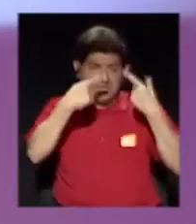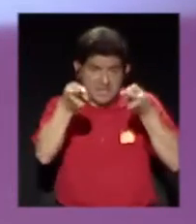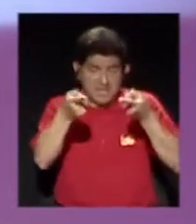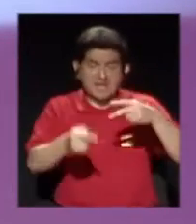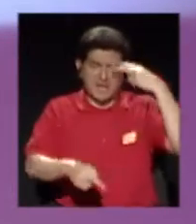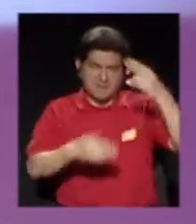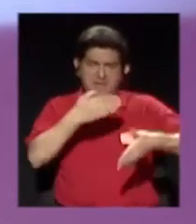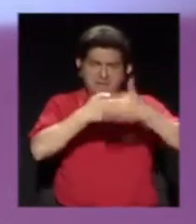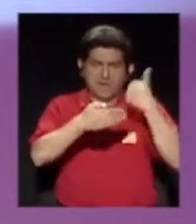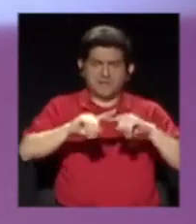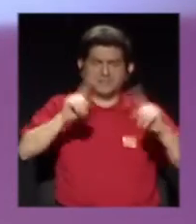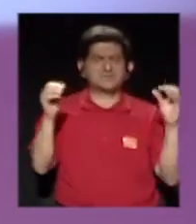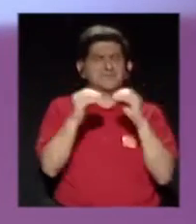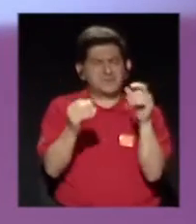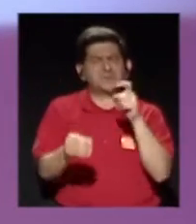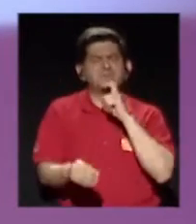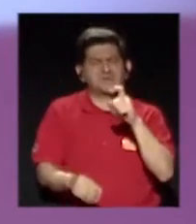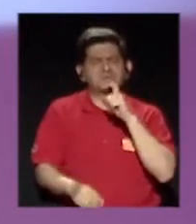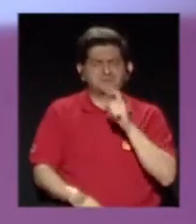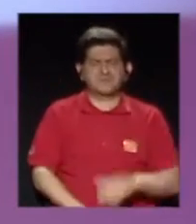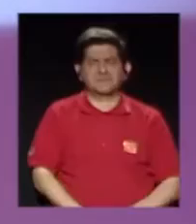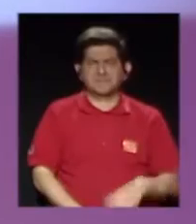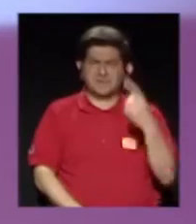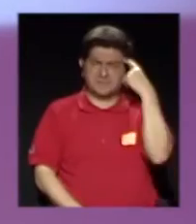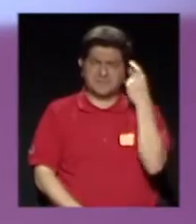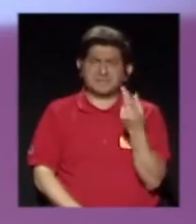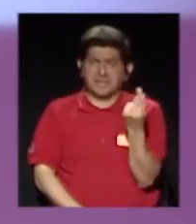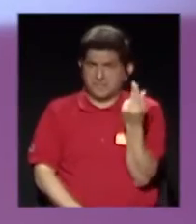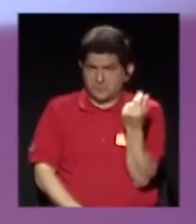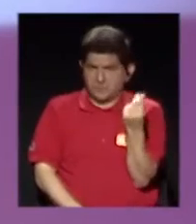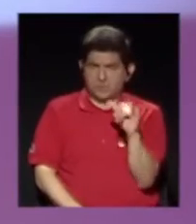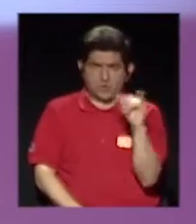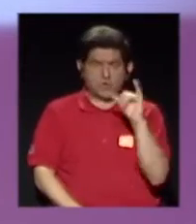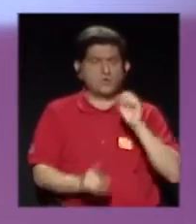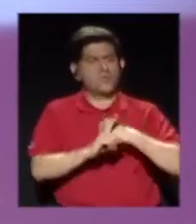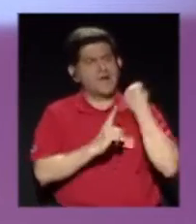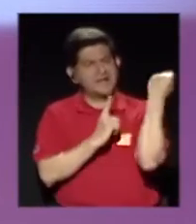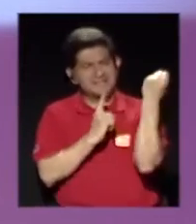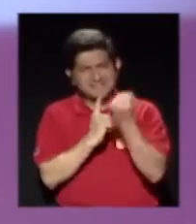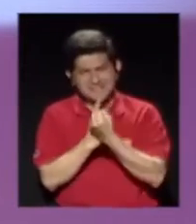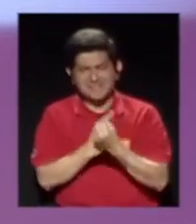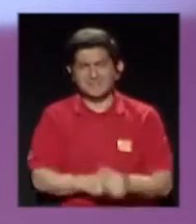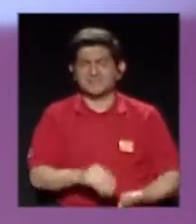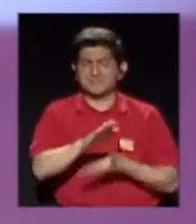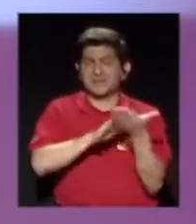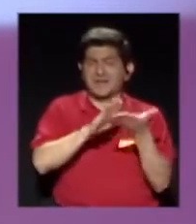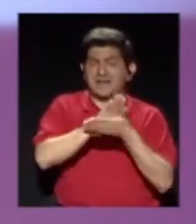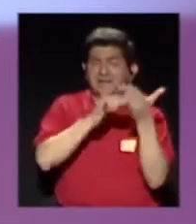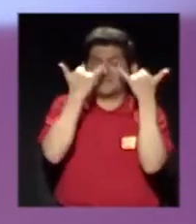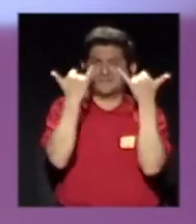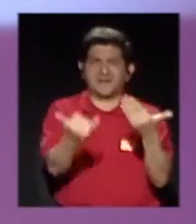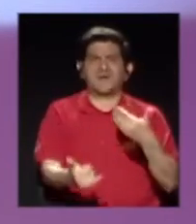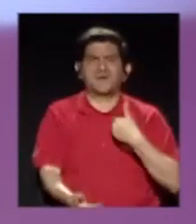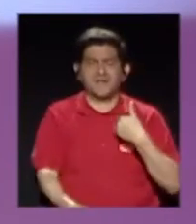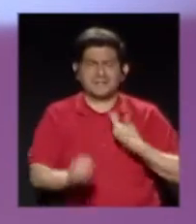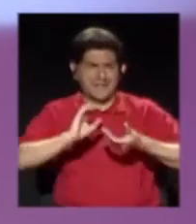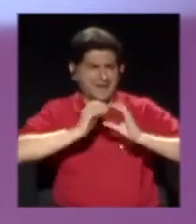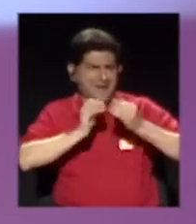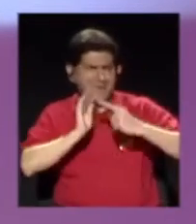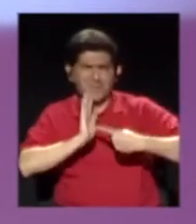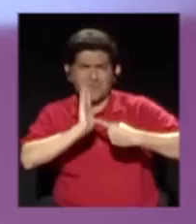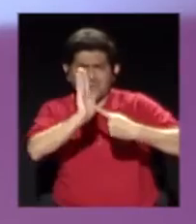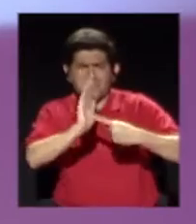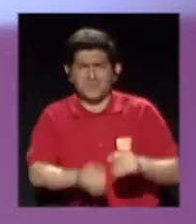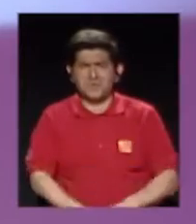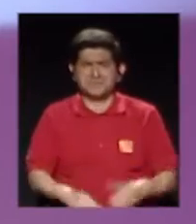méxico pero esto cada día es más difícil tanto en términos económicos y por las condiciones en las que salen que ahora tenemos cifras que indican